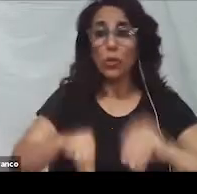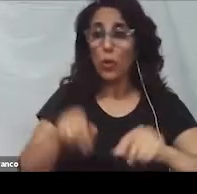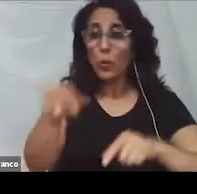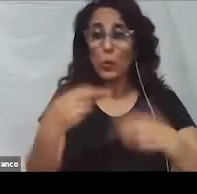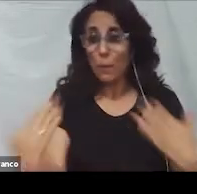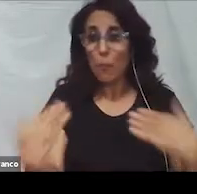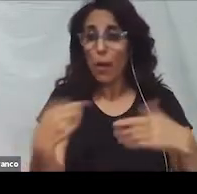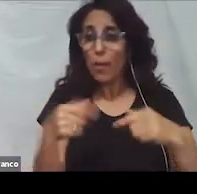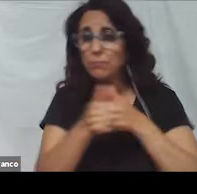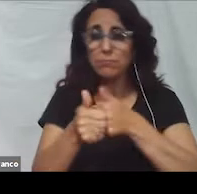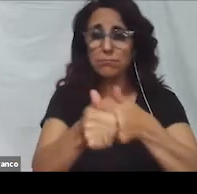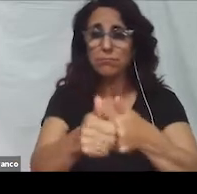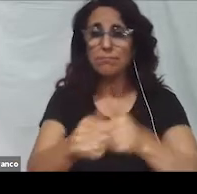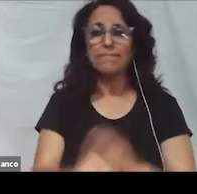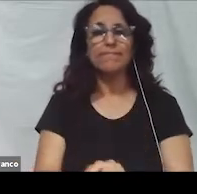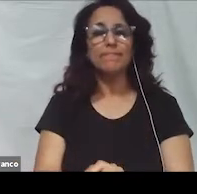interactuar.